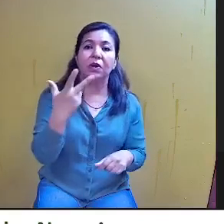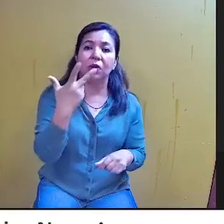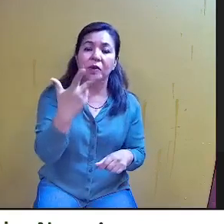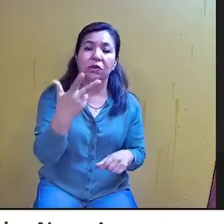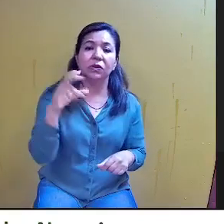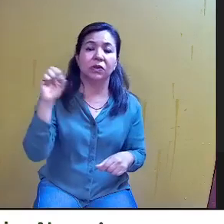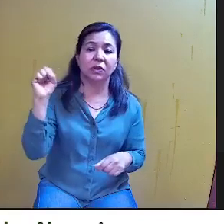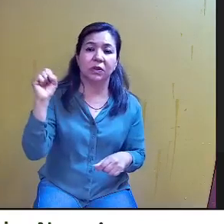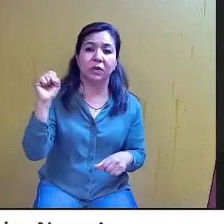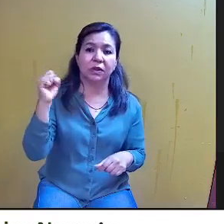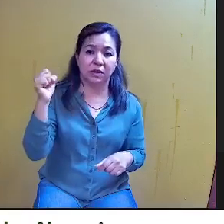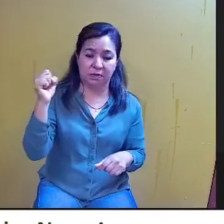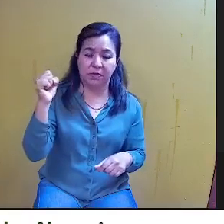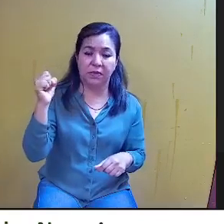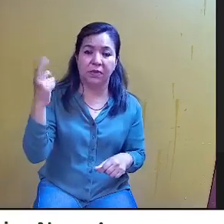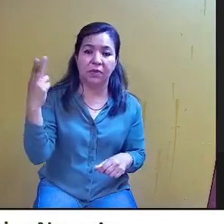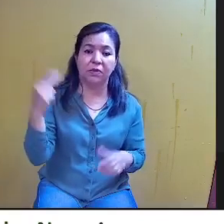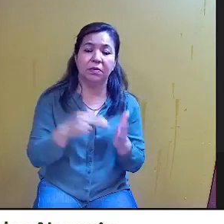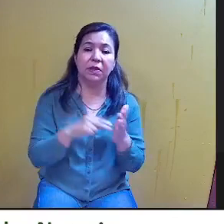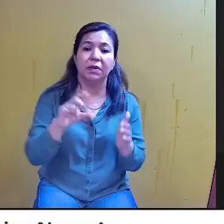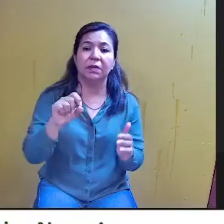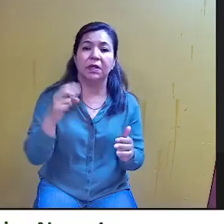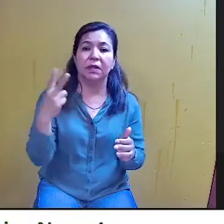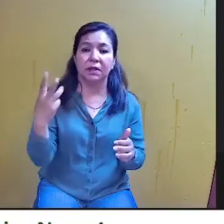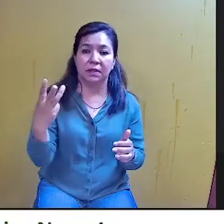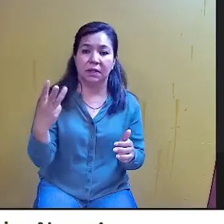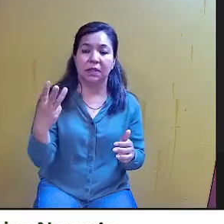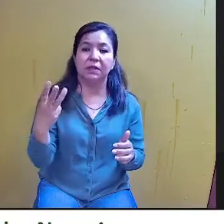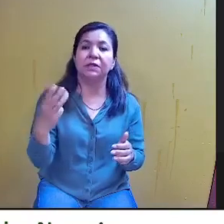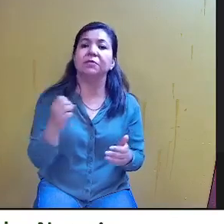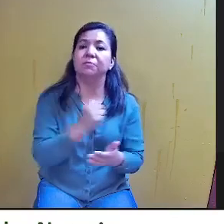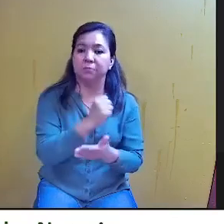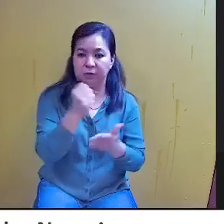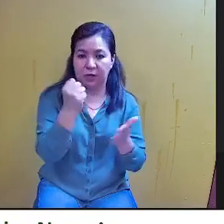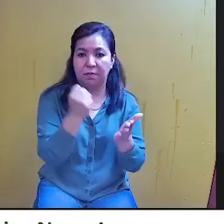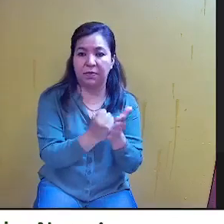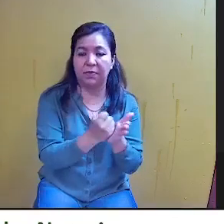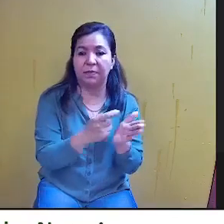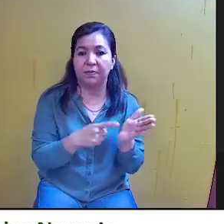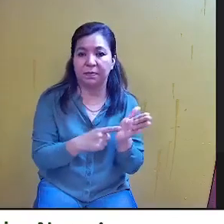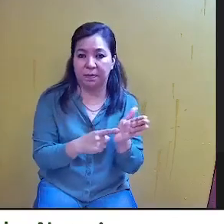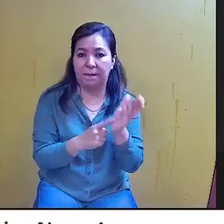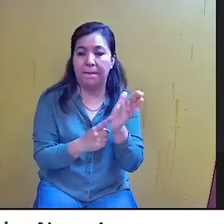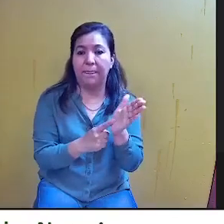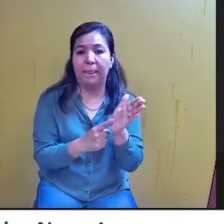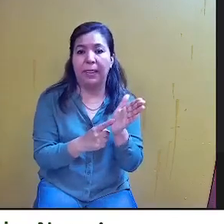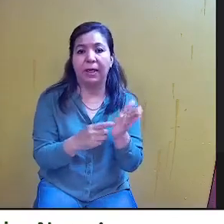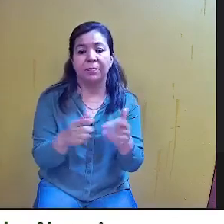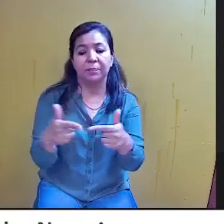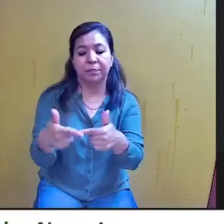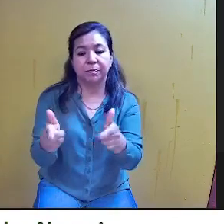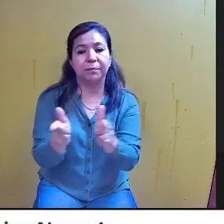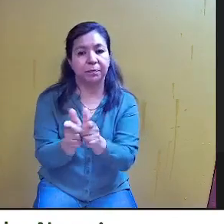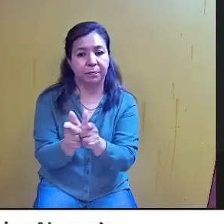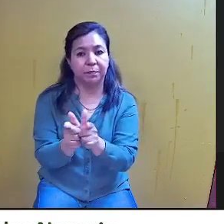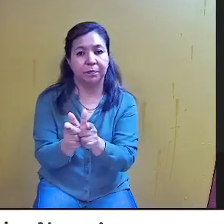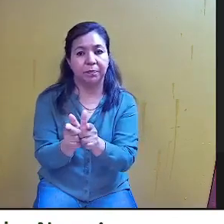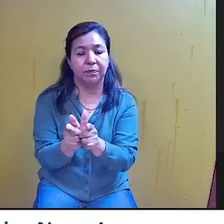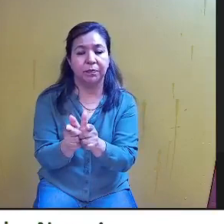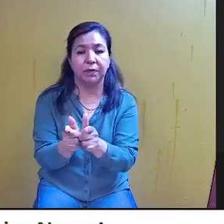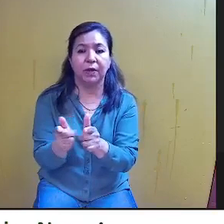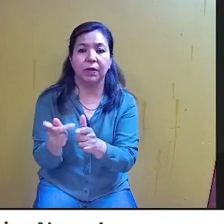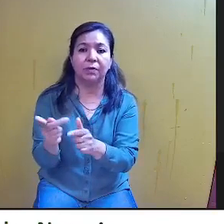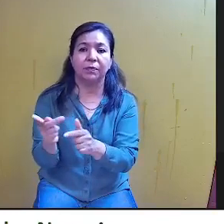2023, por la que se declara la procedencia constitucional y legal de los documentos básicos del partido político local denominado